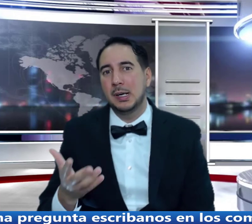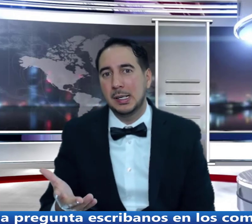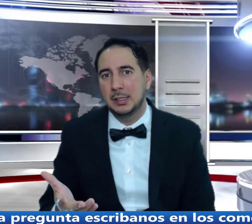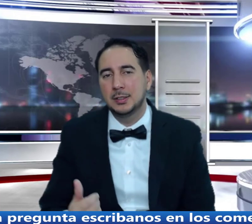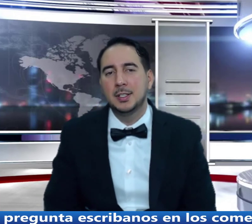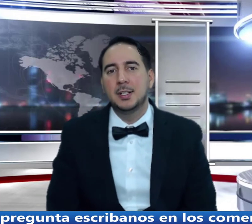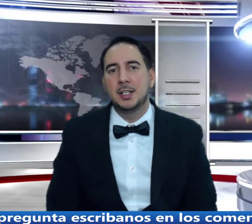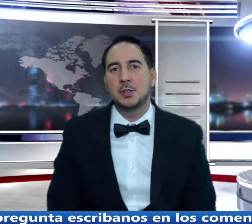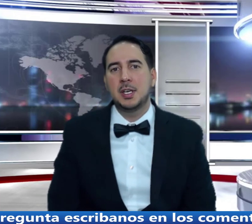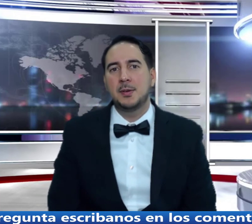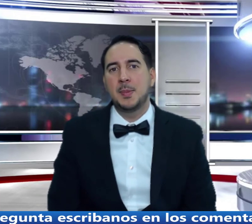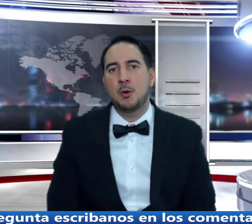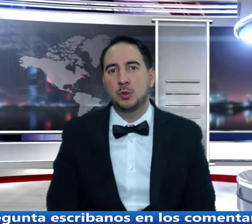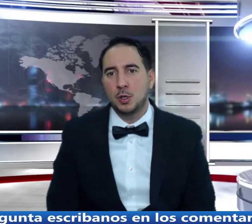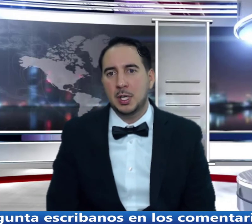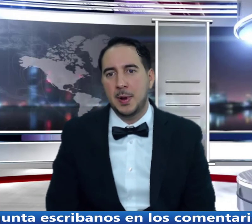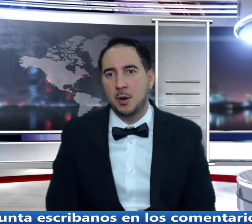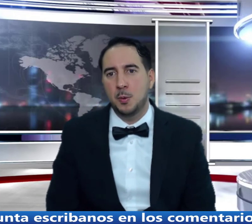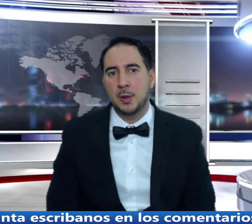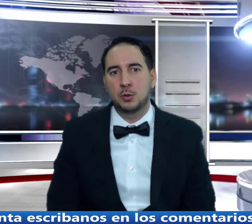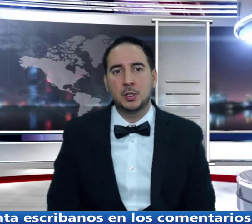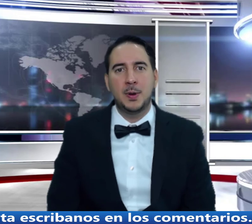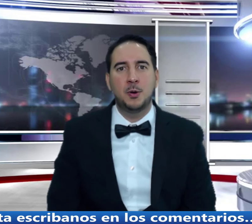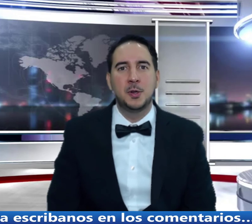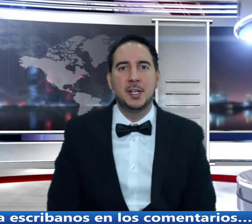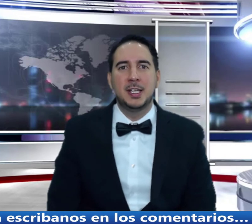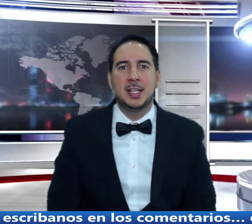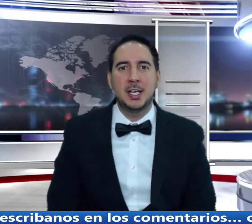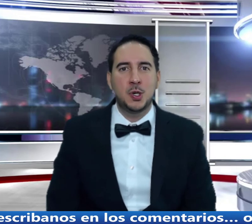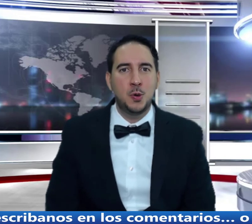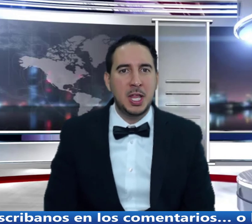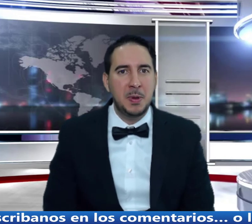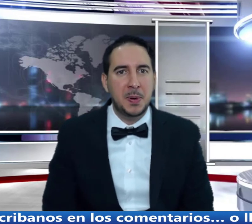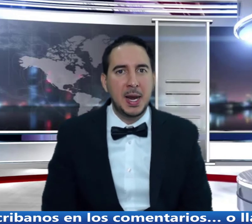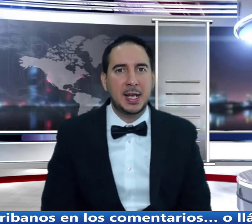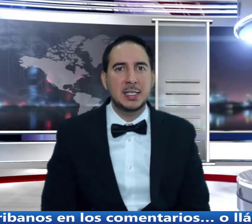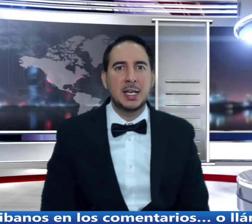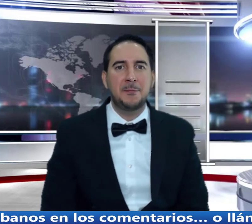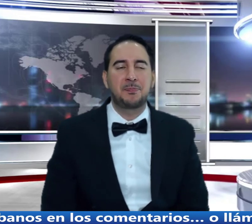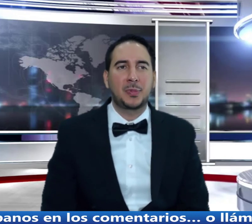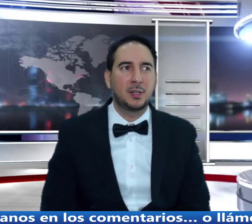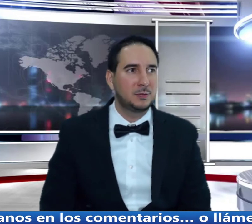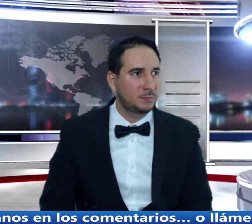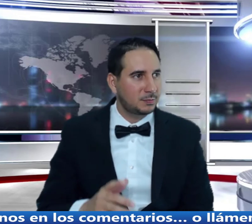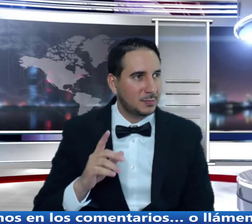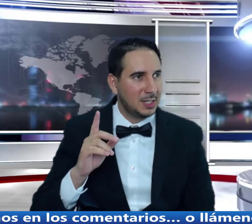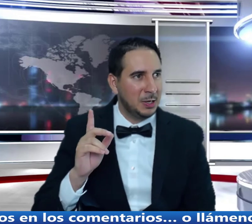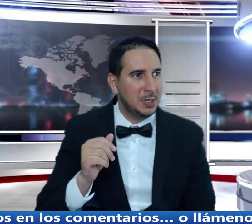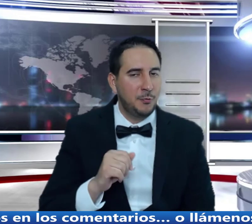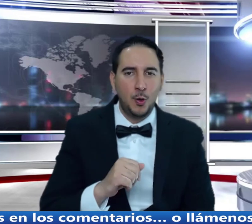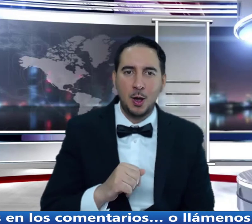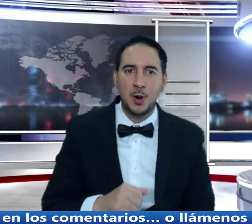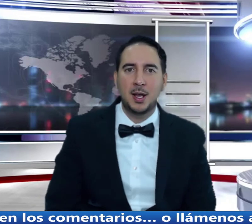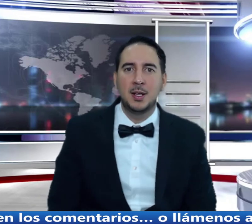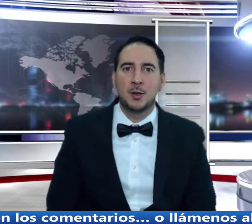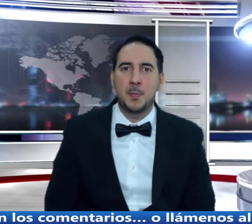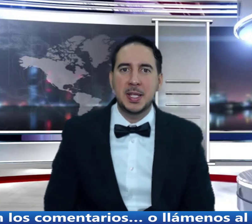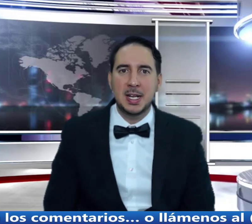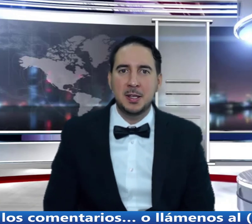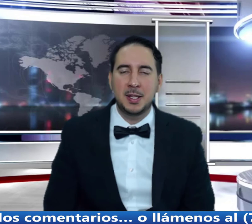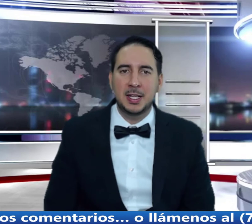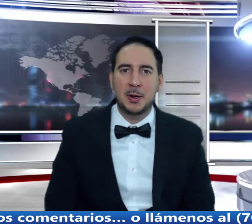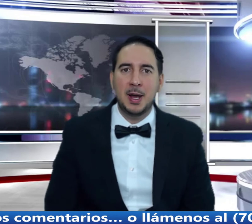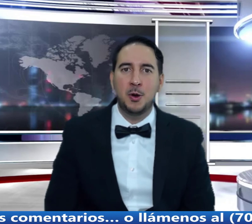tú... Ah... Entonces, me costó trabajo, me costó trabajo. De hecho, una de mis primeras casas que vendí fue a una